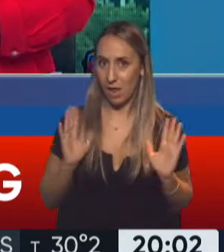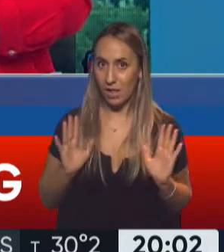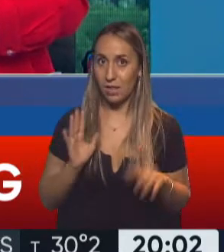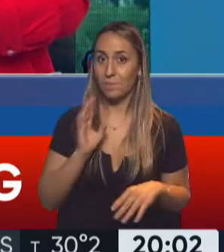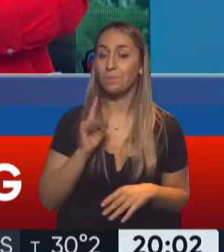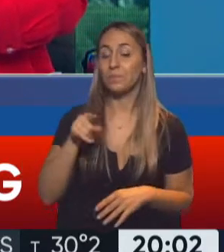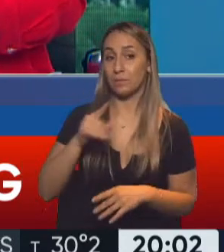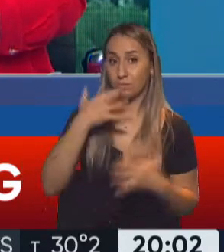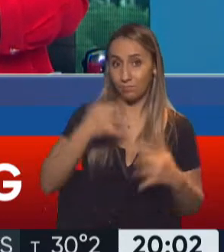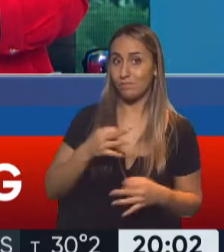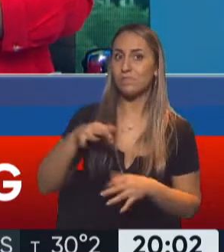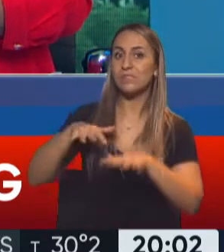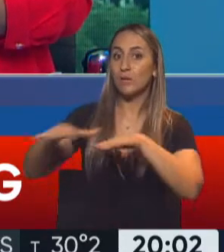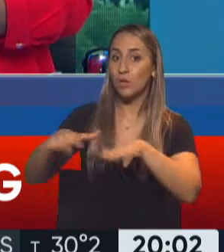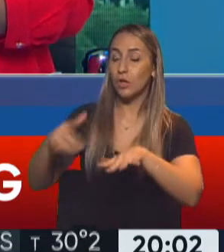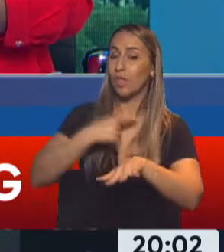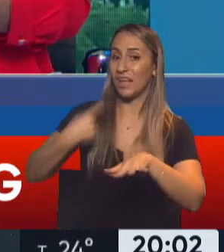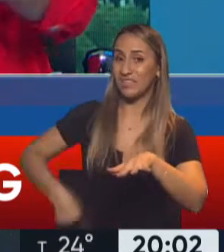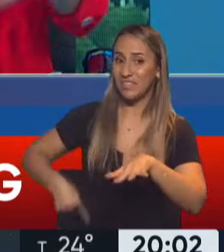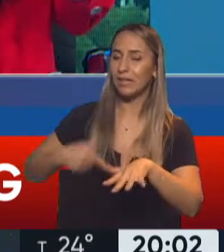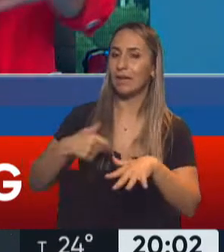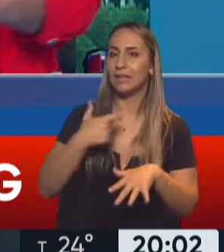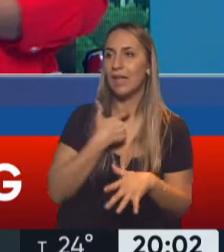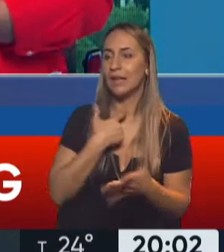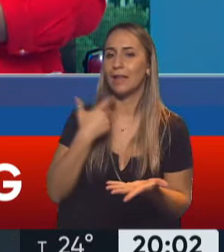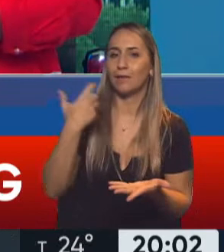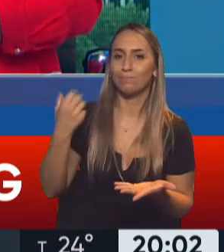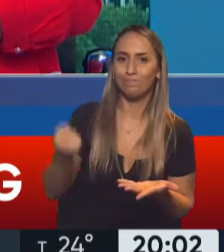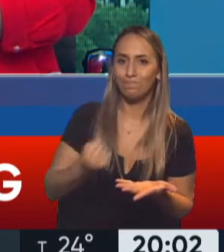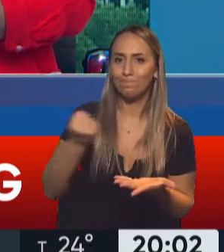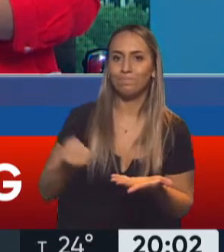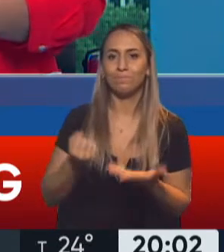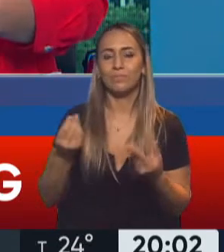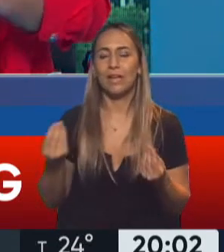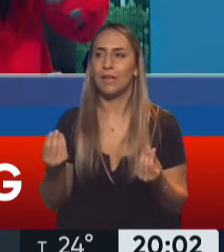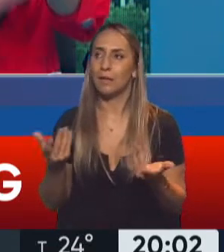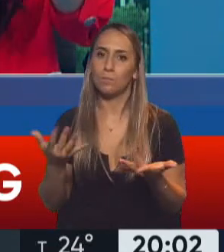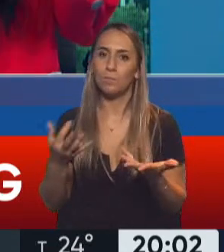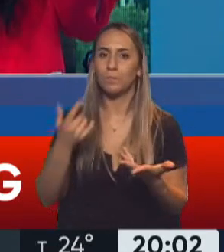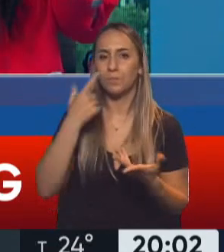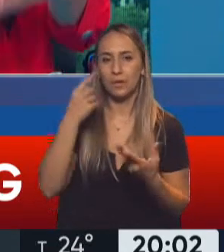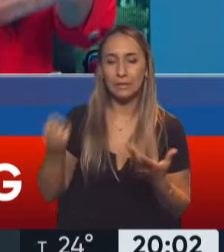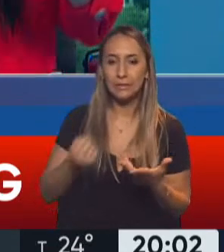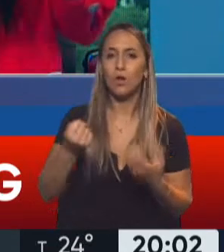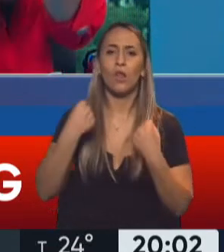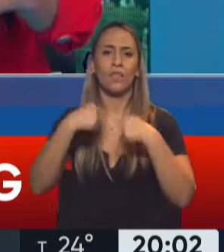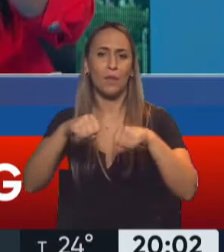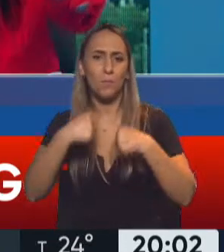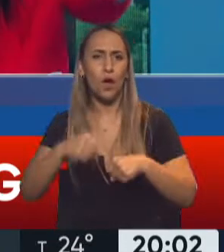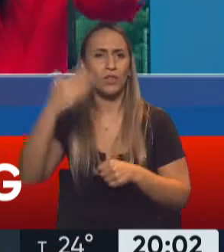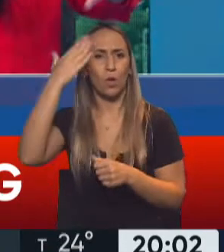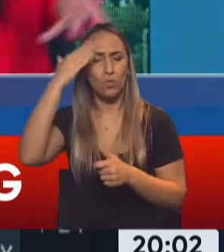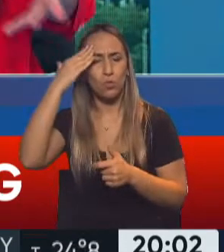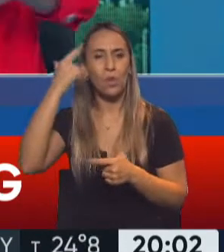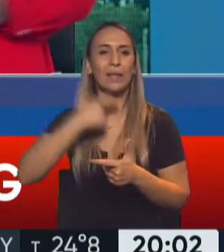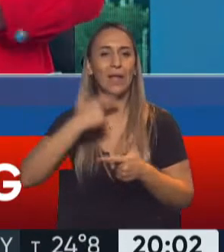China importante en un contexto donde buscan también esta búsqueda digamos, a través del soft power, del deporte, de la cultura, de buscarse